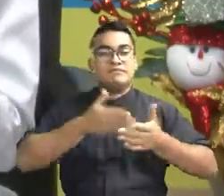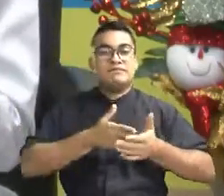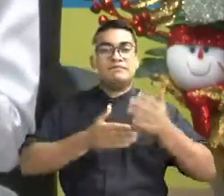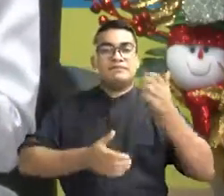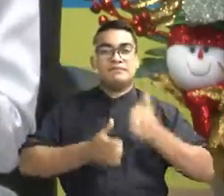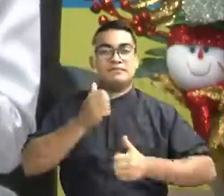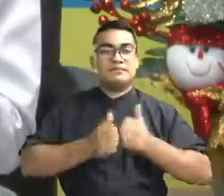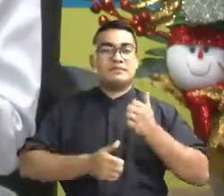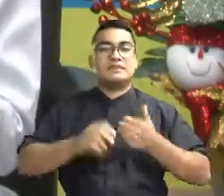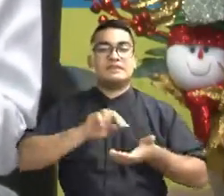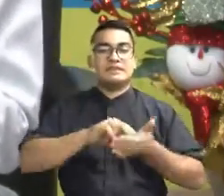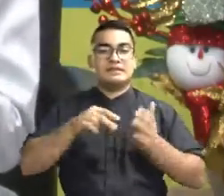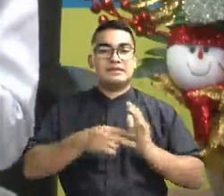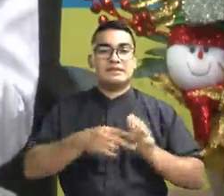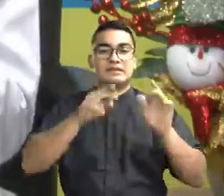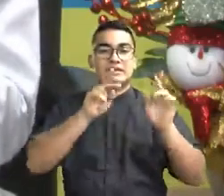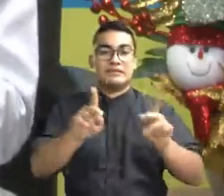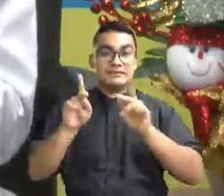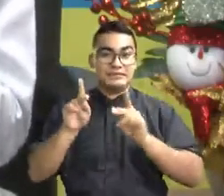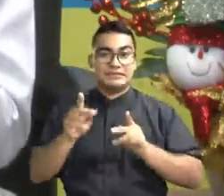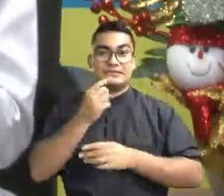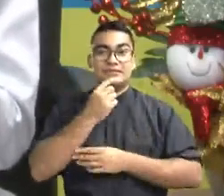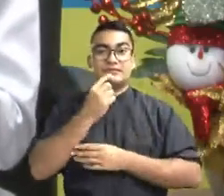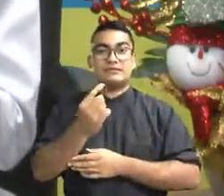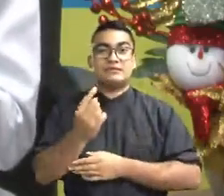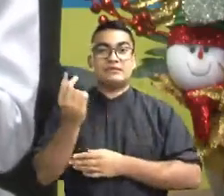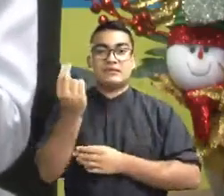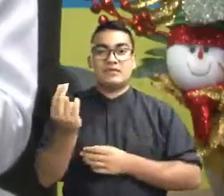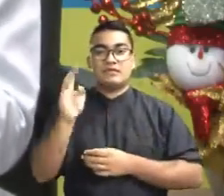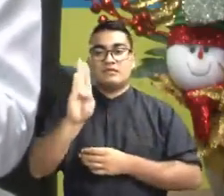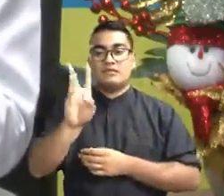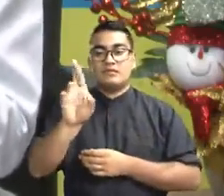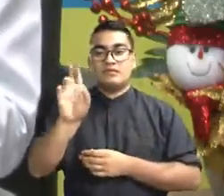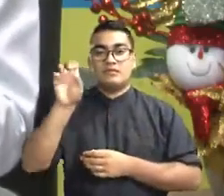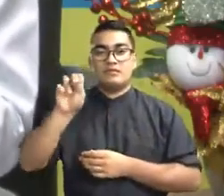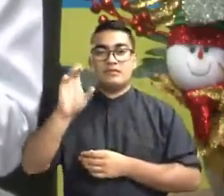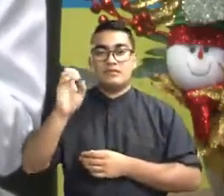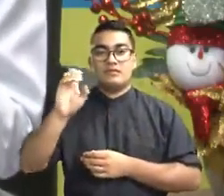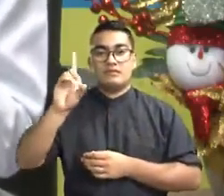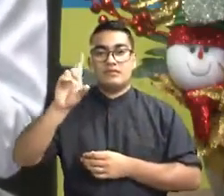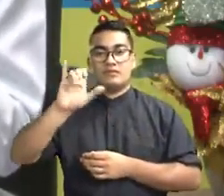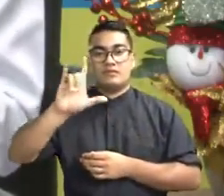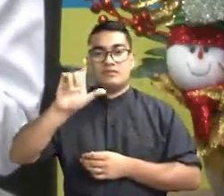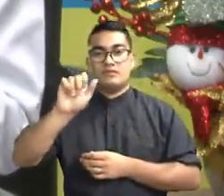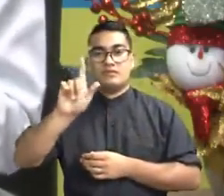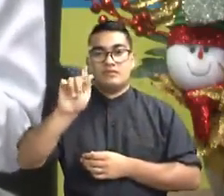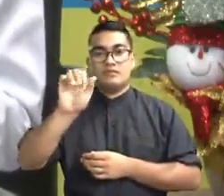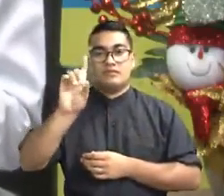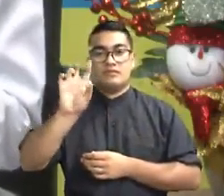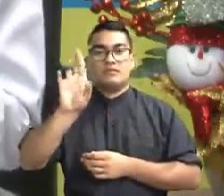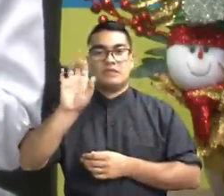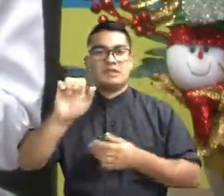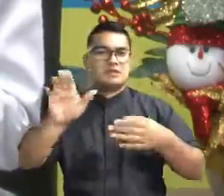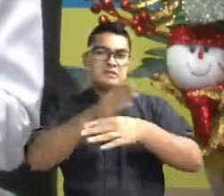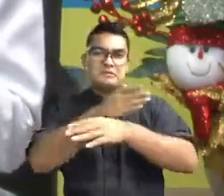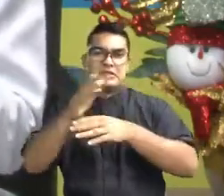la terapia de estos pacientes. Entonces, utilizamos broncodilatadores. Dentro de ellos hay varios tipos, y hay varios tipos en el comercio,